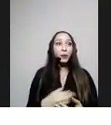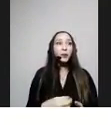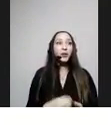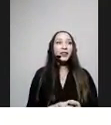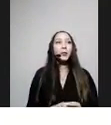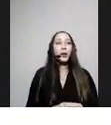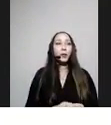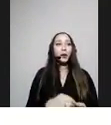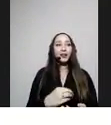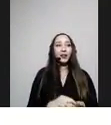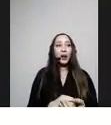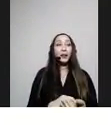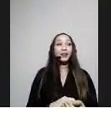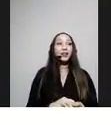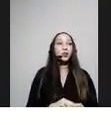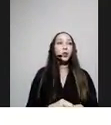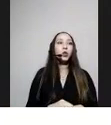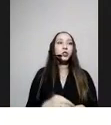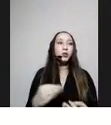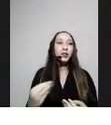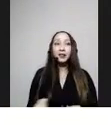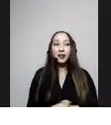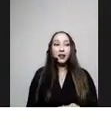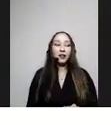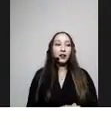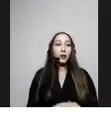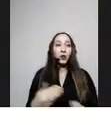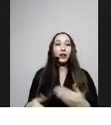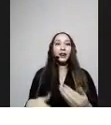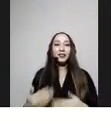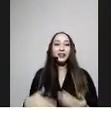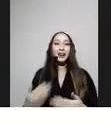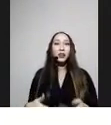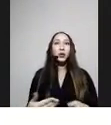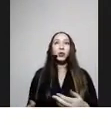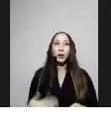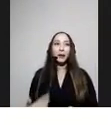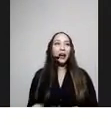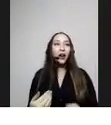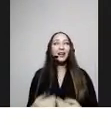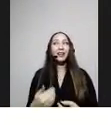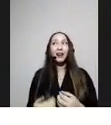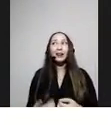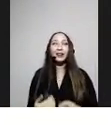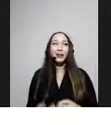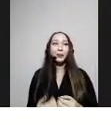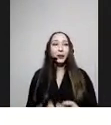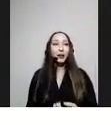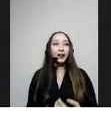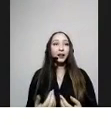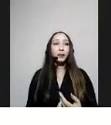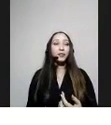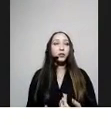es muy importante porque popularizaron la práctica en todo Wall Street. Luego de instar a todos sus empleados a dedicarle tiempo